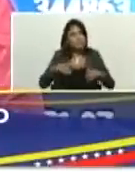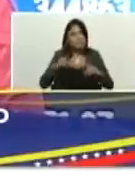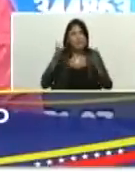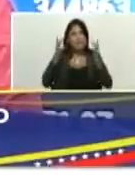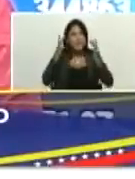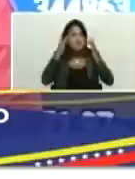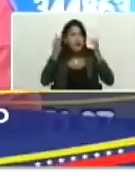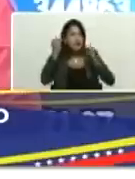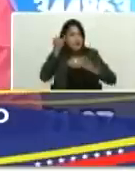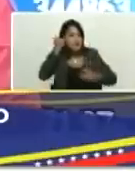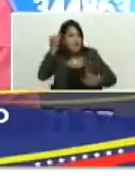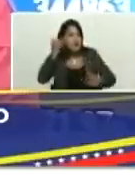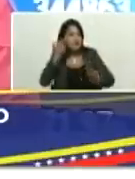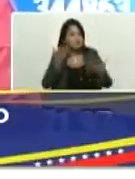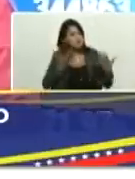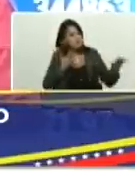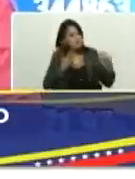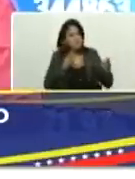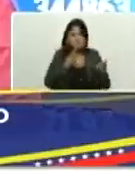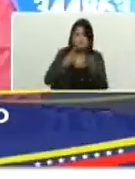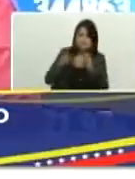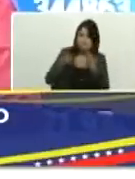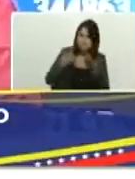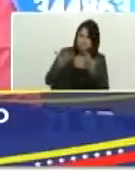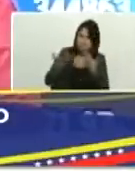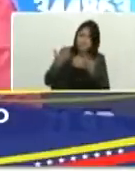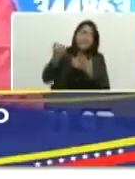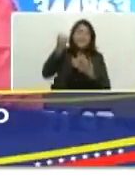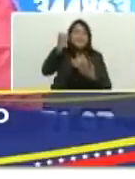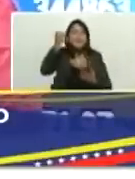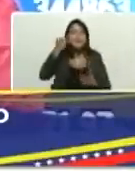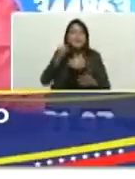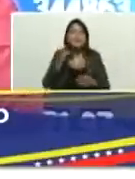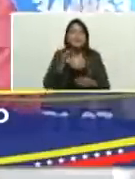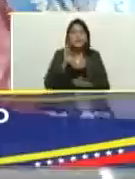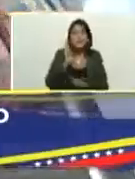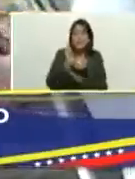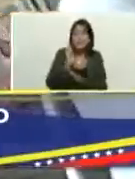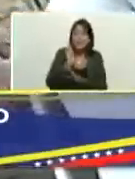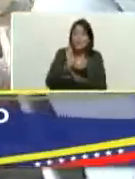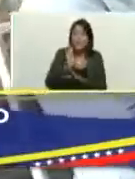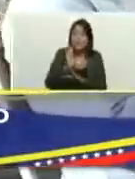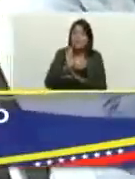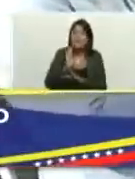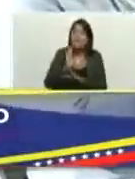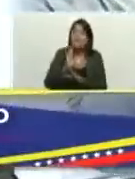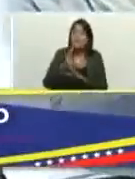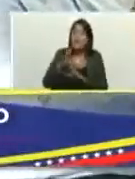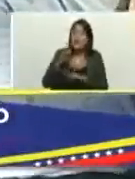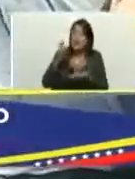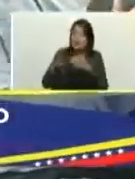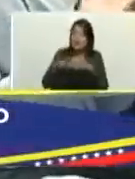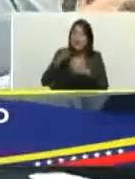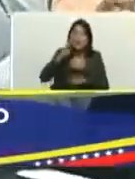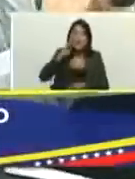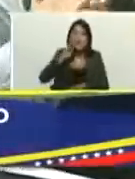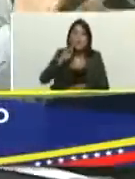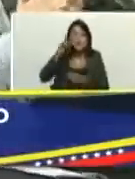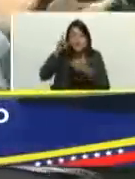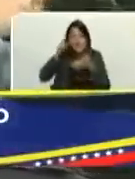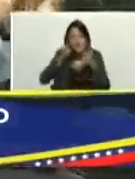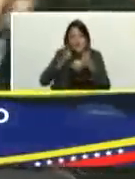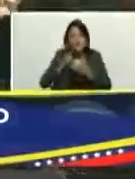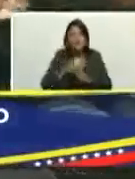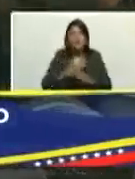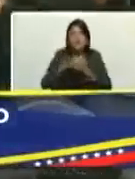ideas. Llamo al pueblo a defender la unión del movimiento popular, del movimiento bolivariano, del movimiento chavista.